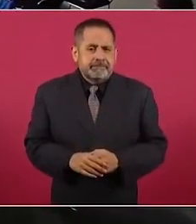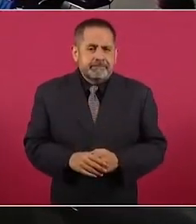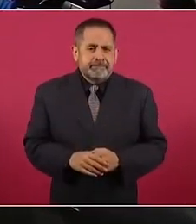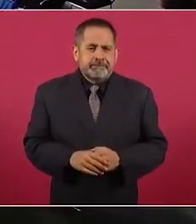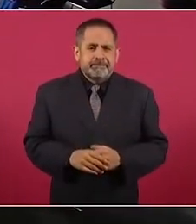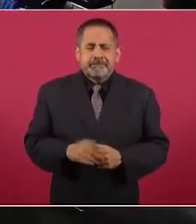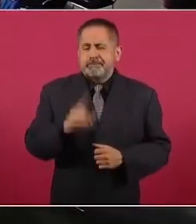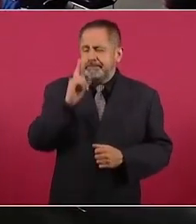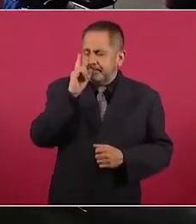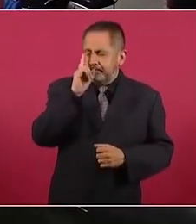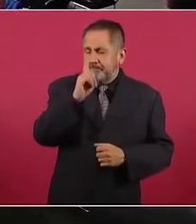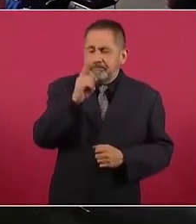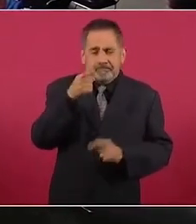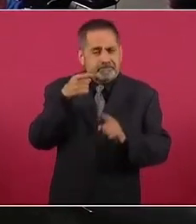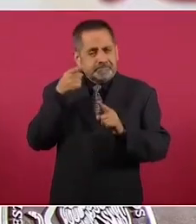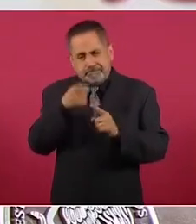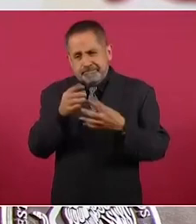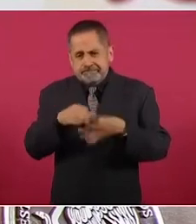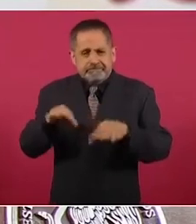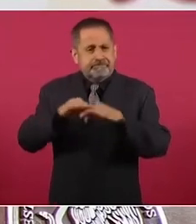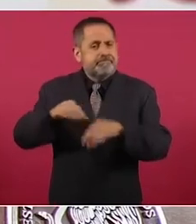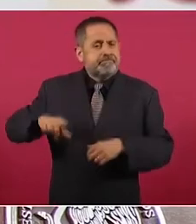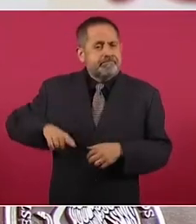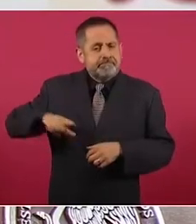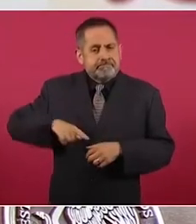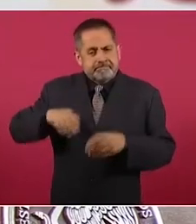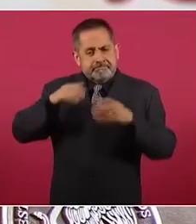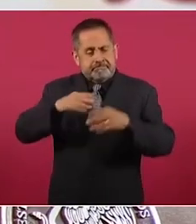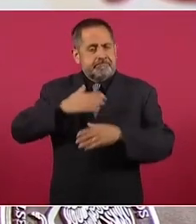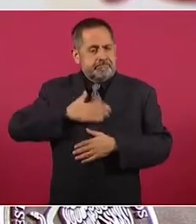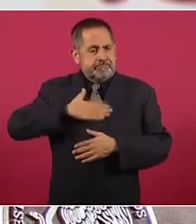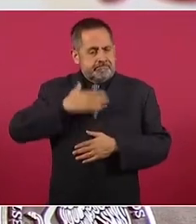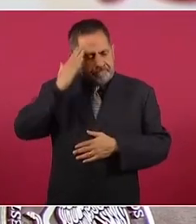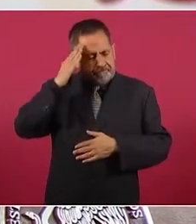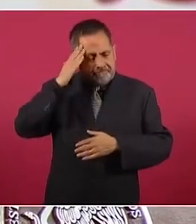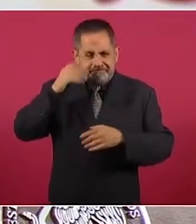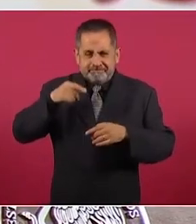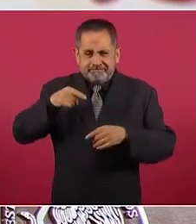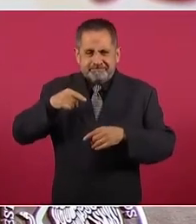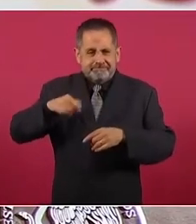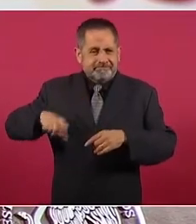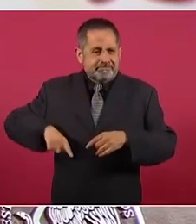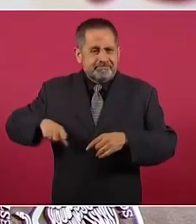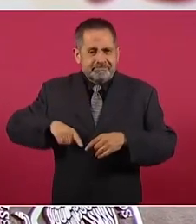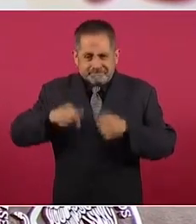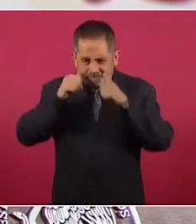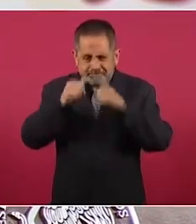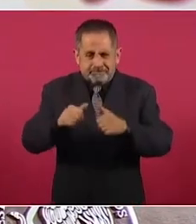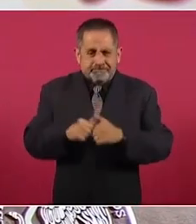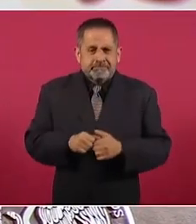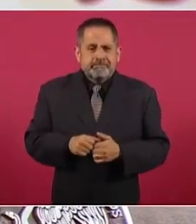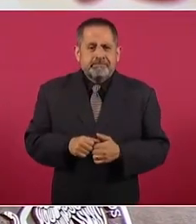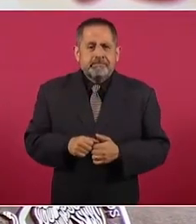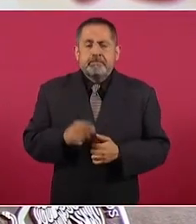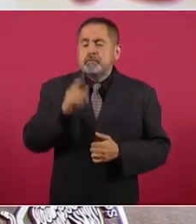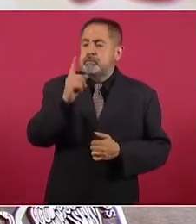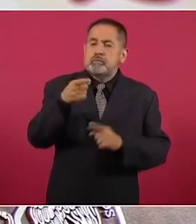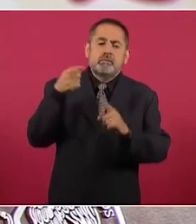medida más importante del gobierno que encabezo es el no